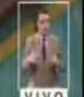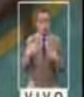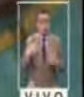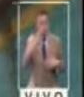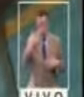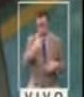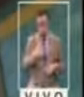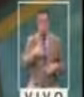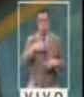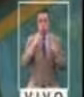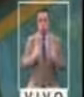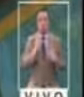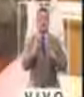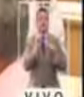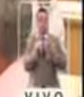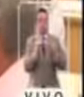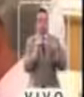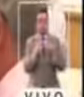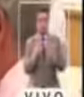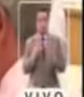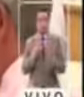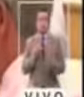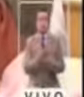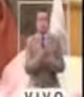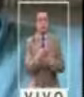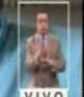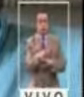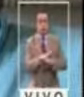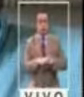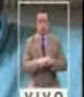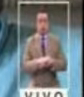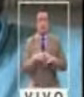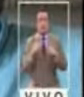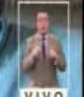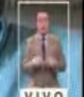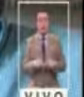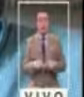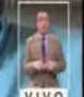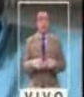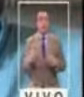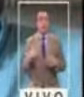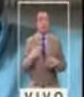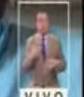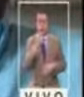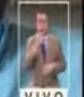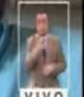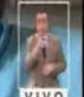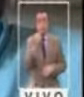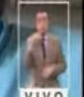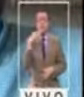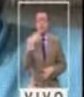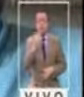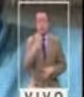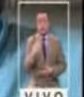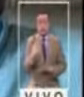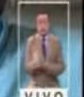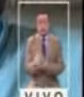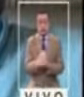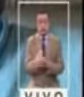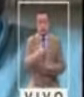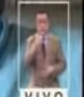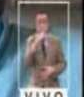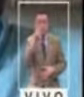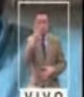cotizante puede defenderse a través de un recurso de protección. Es un recurso que es de muy breve tramitación. Y